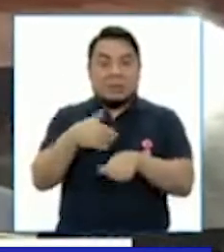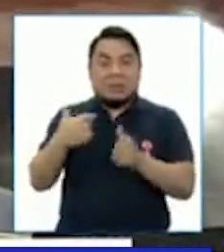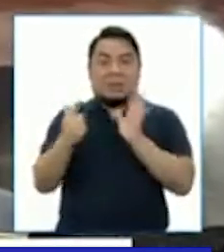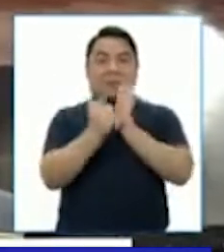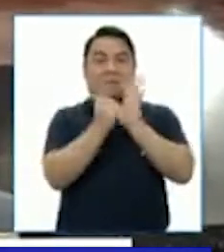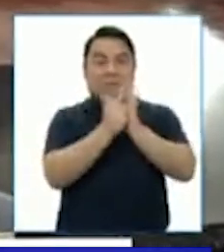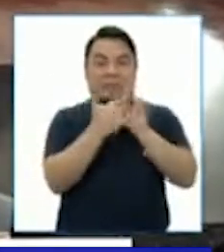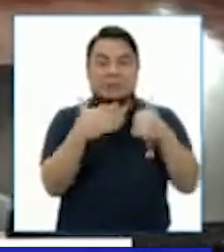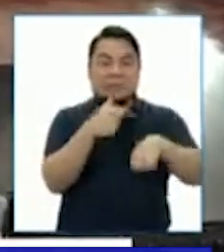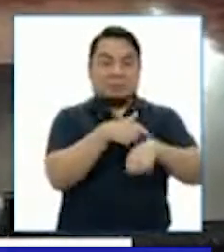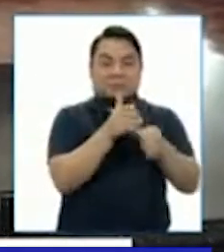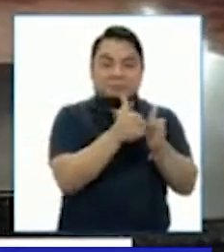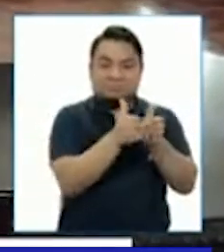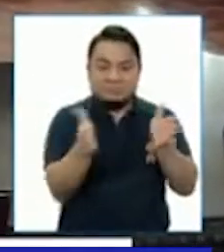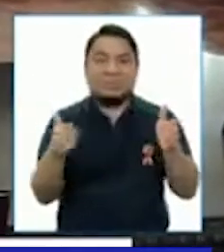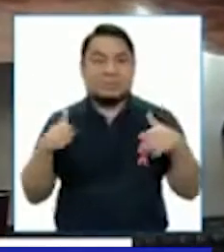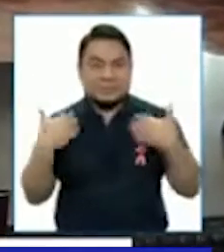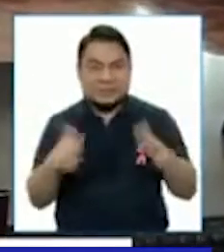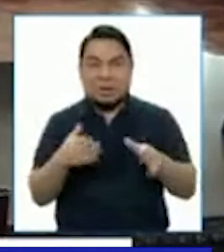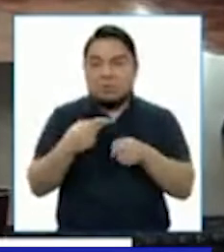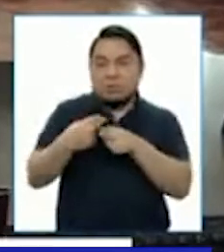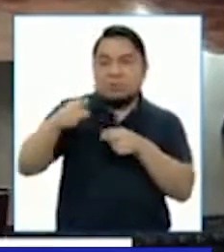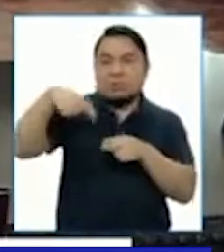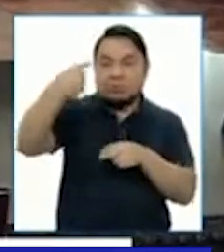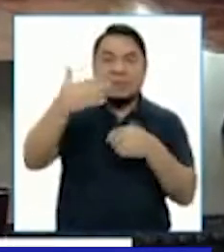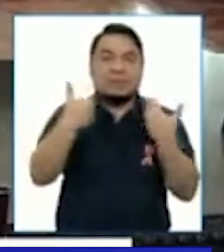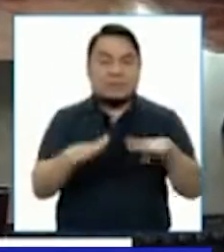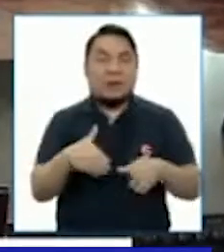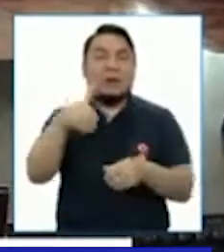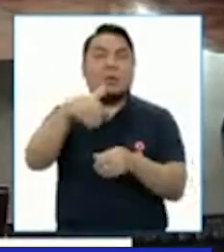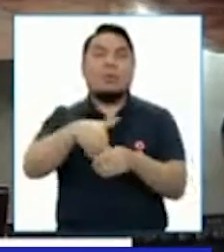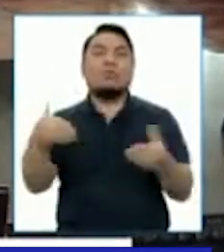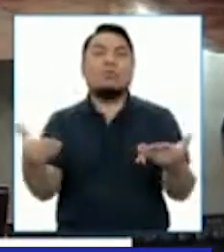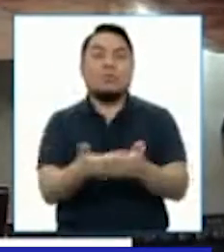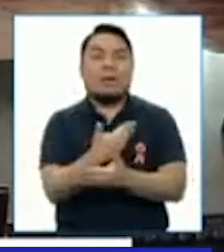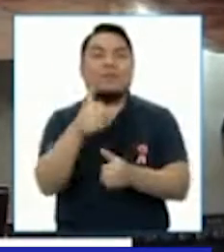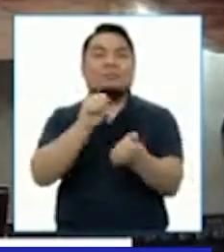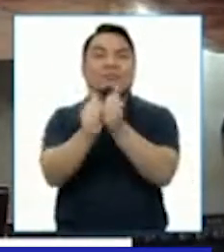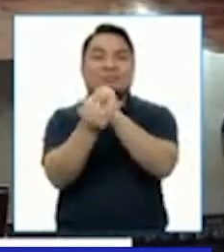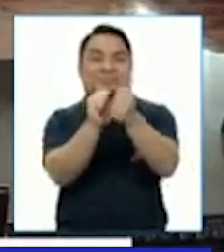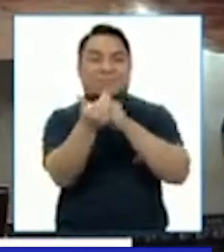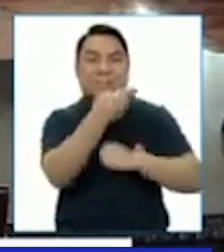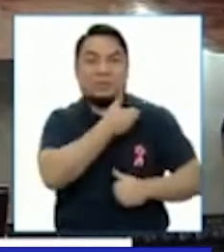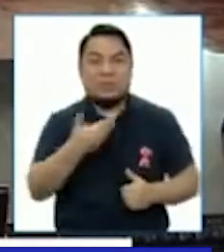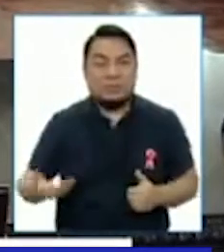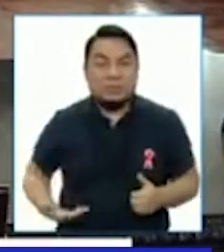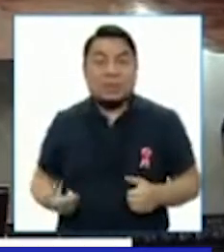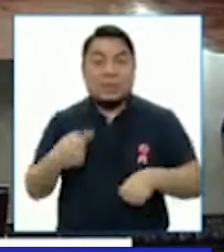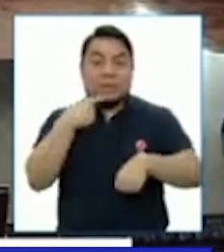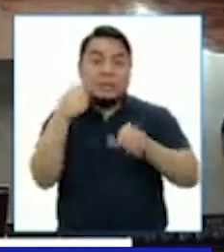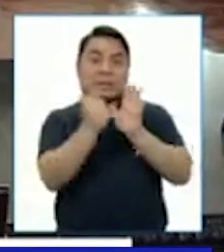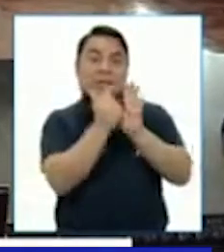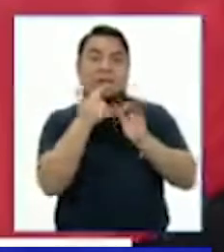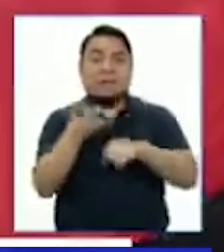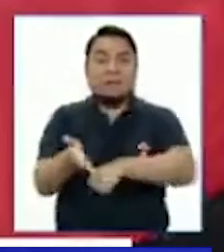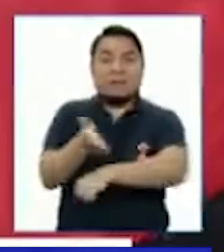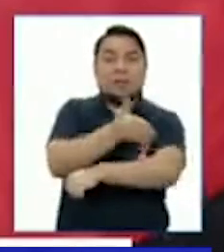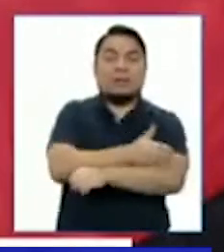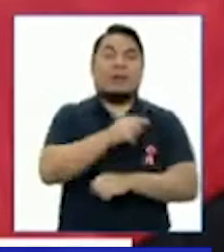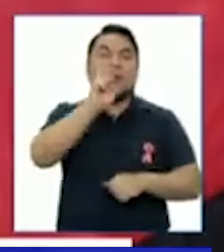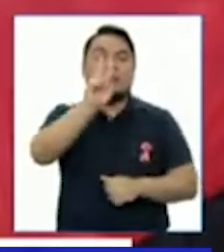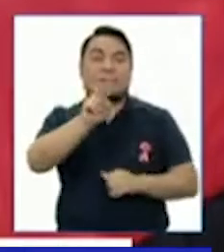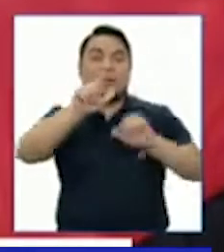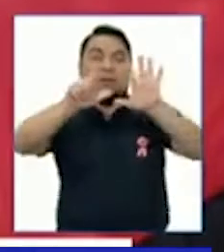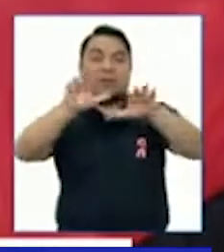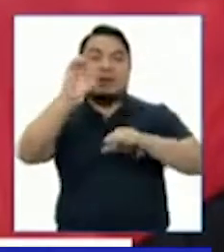ley manifiesta que tiene que hacer con un mínimo de 270 días